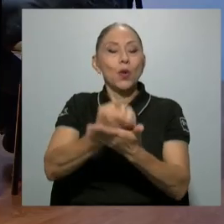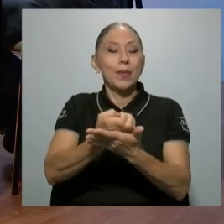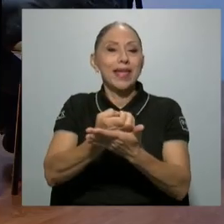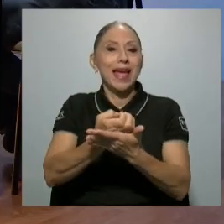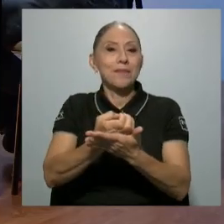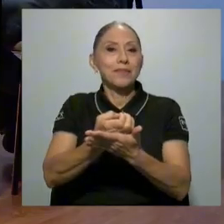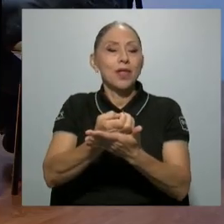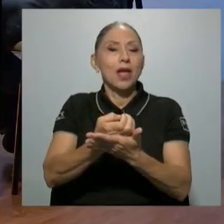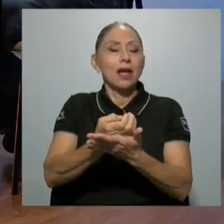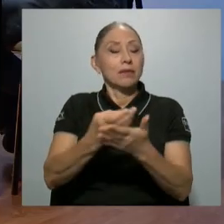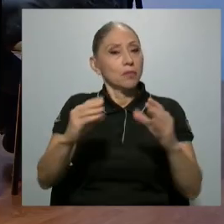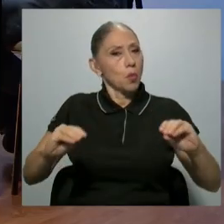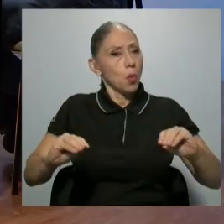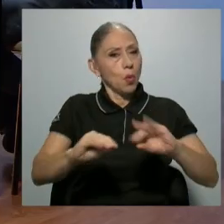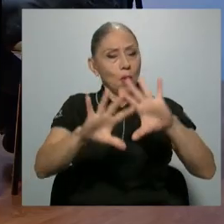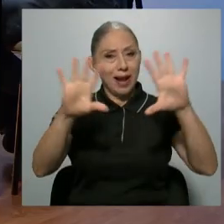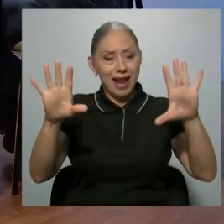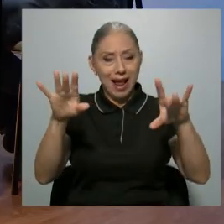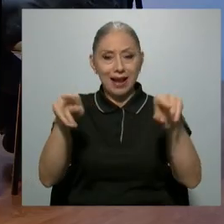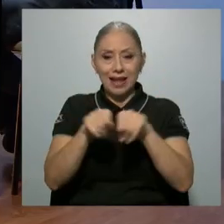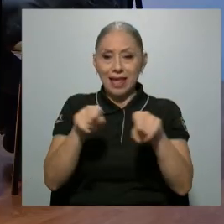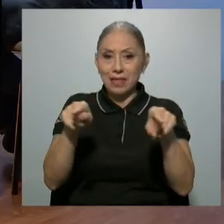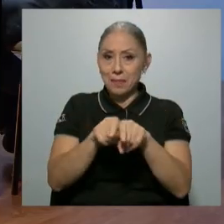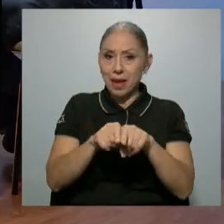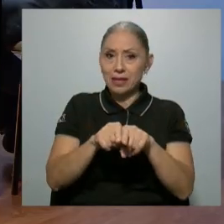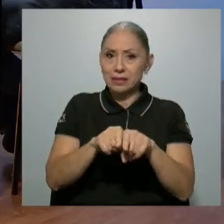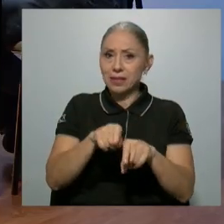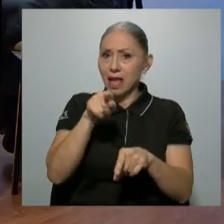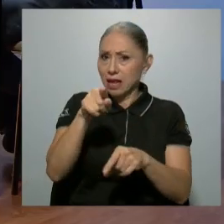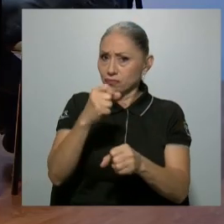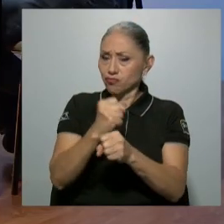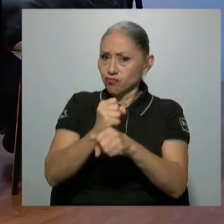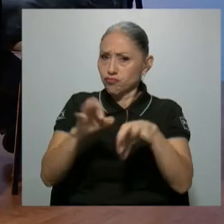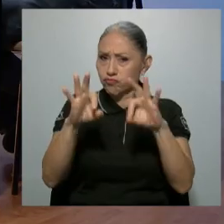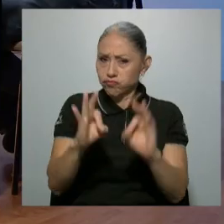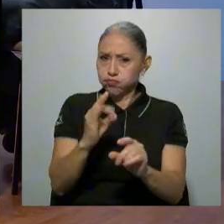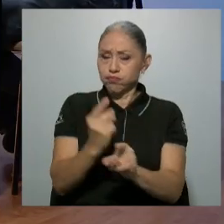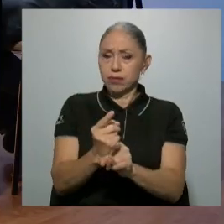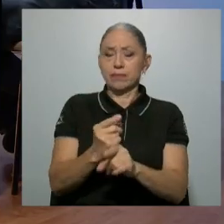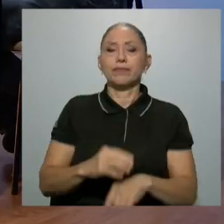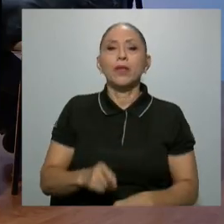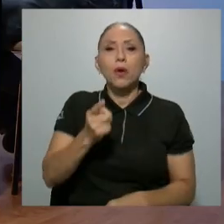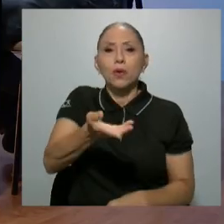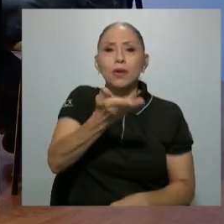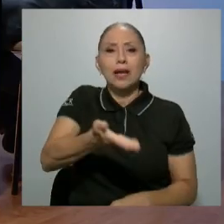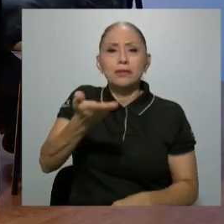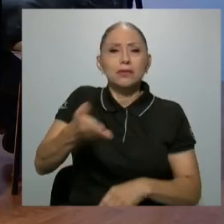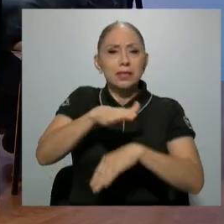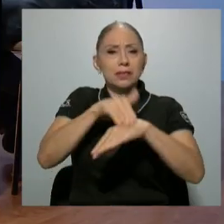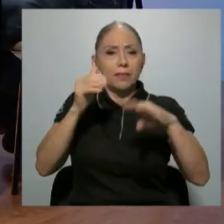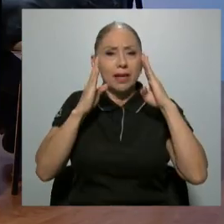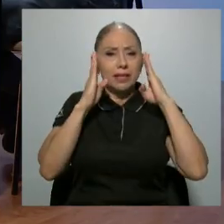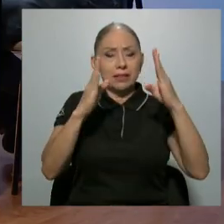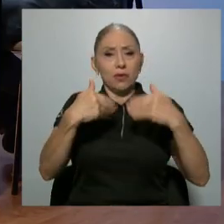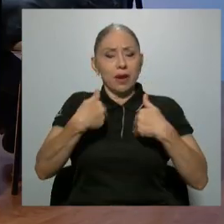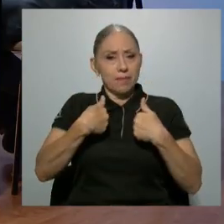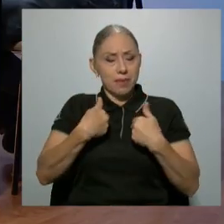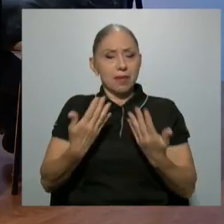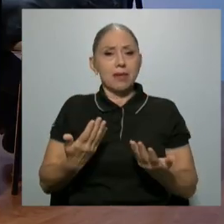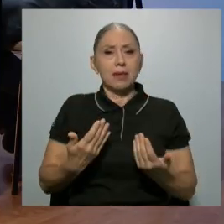muy clara y además hace muy bien ese trabajo. Una de las cosas que me llama la atención, don José Luis, es